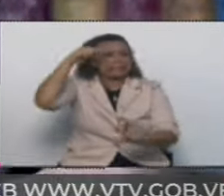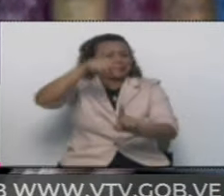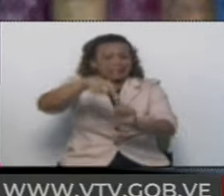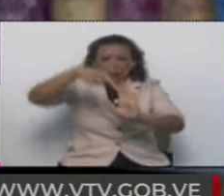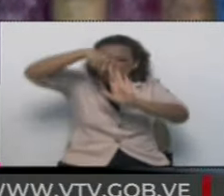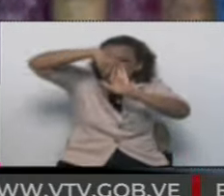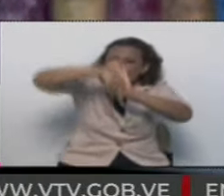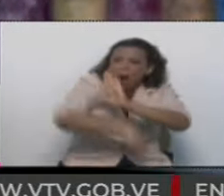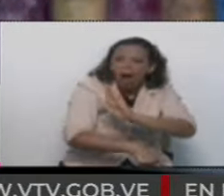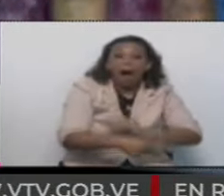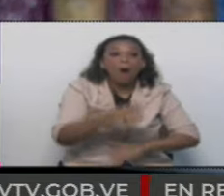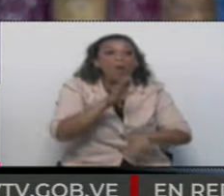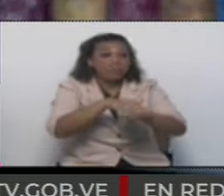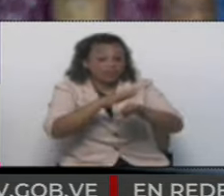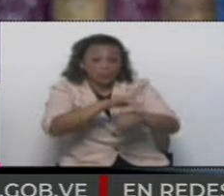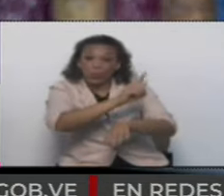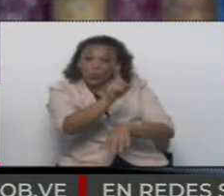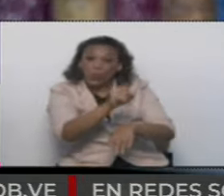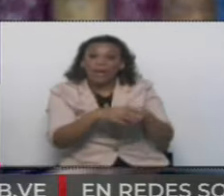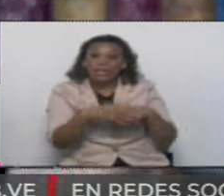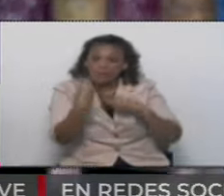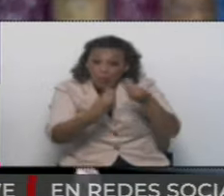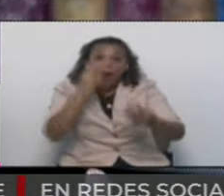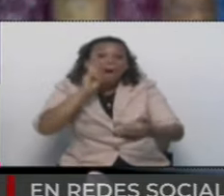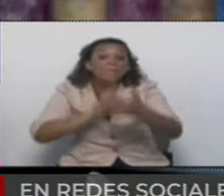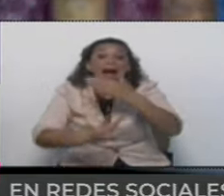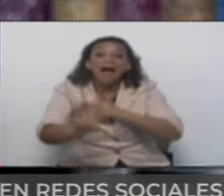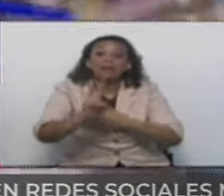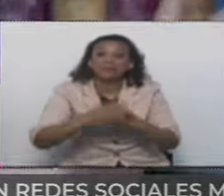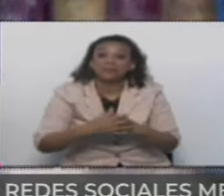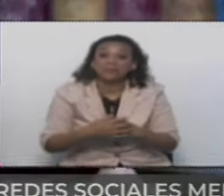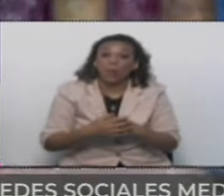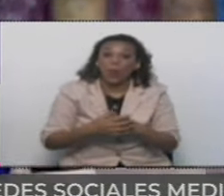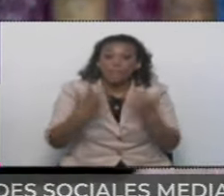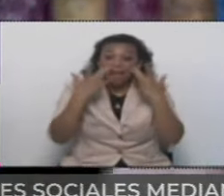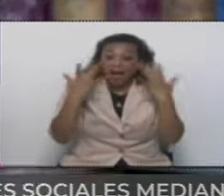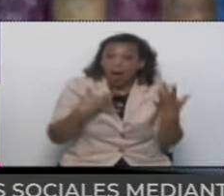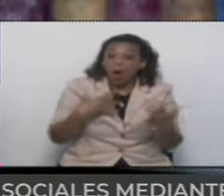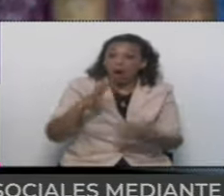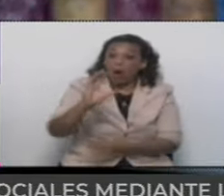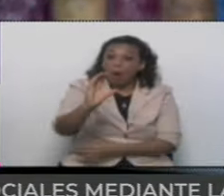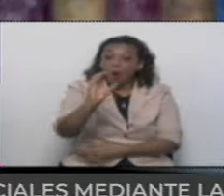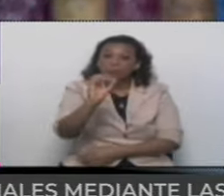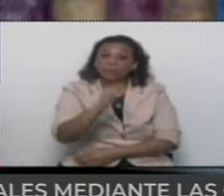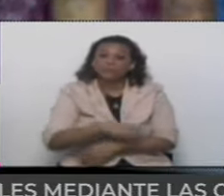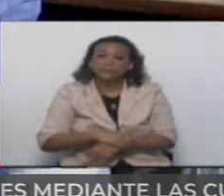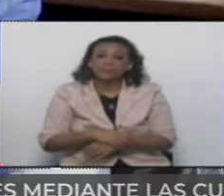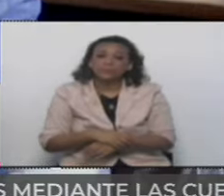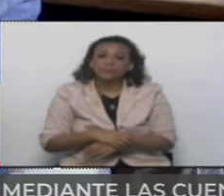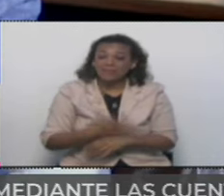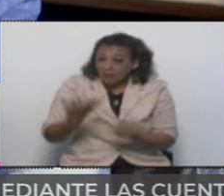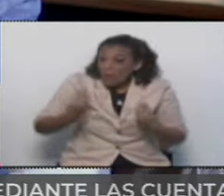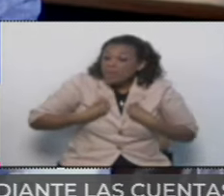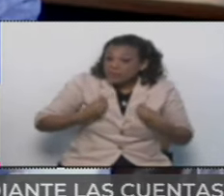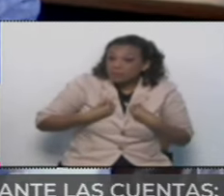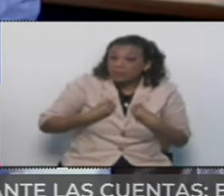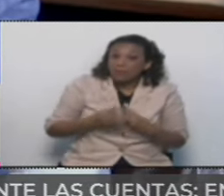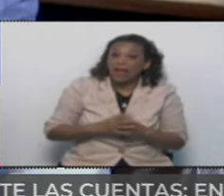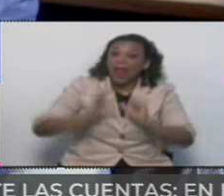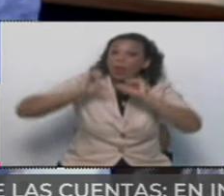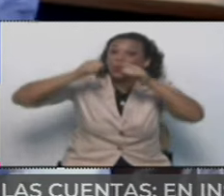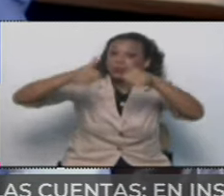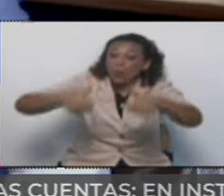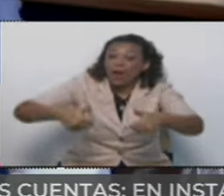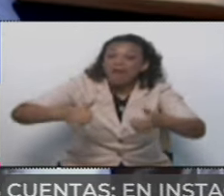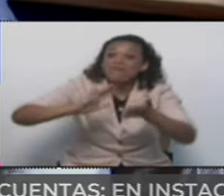ahora usted me dice que no, que estamos viendo es el ocaso de Occidente. Tiene razón. Estamos viviendo el inicio del